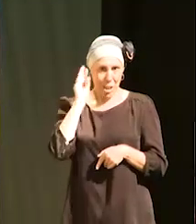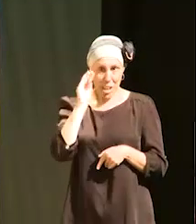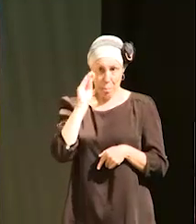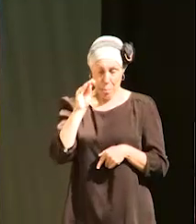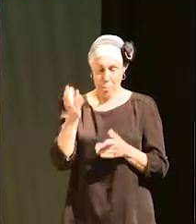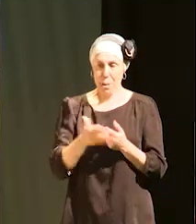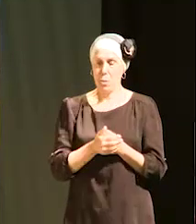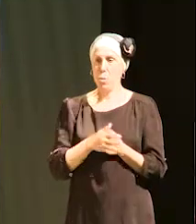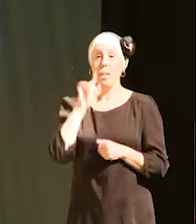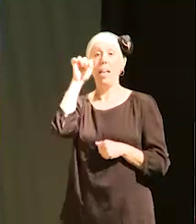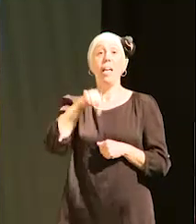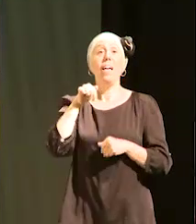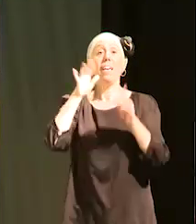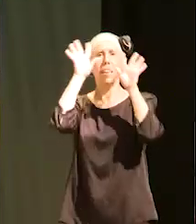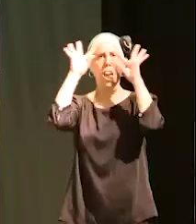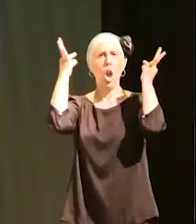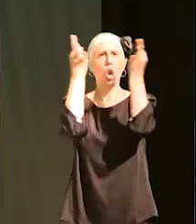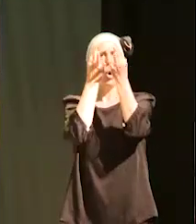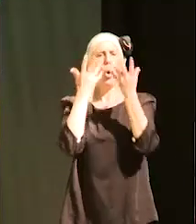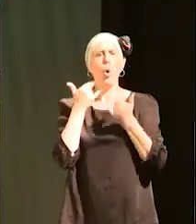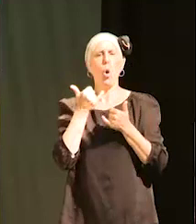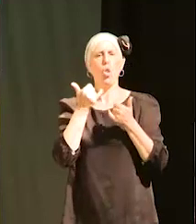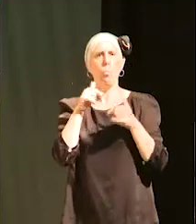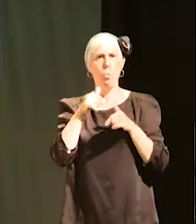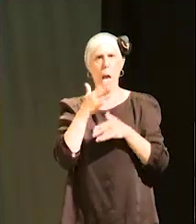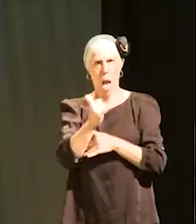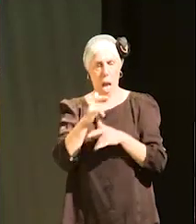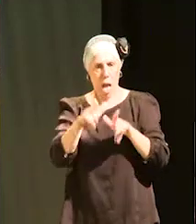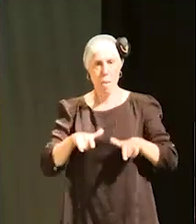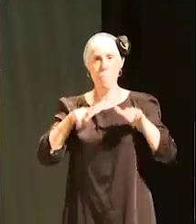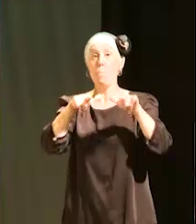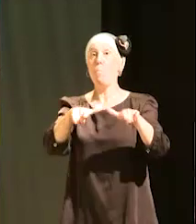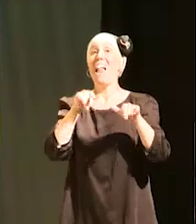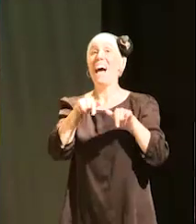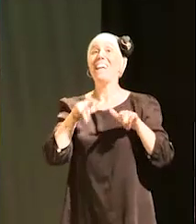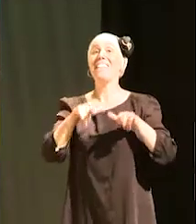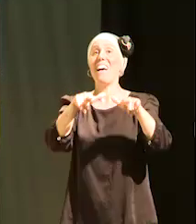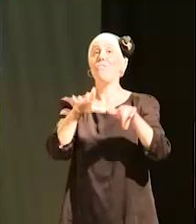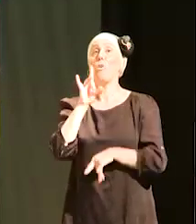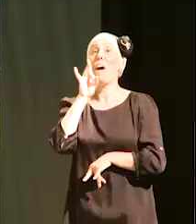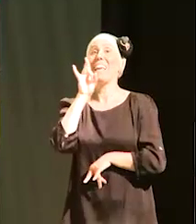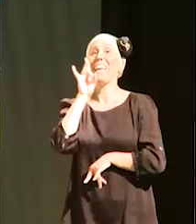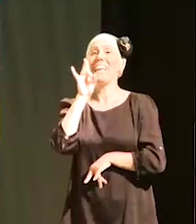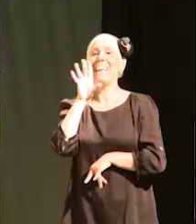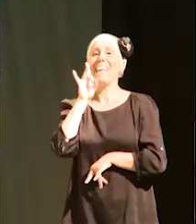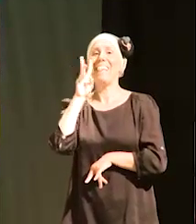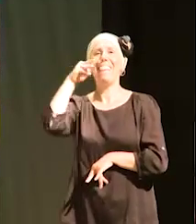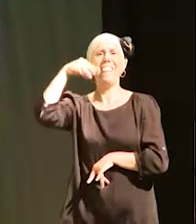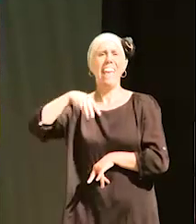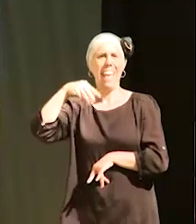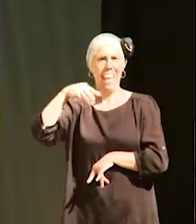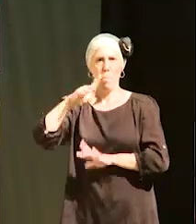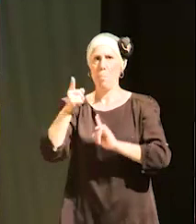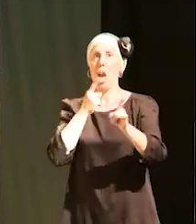mira aquí en córdoba hay una plataforma que se llama 15m estos desahucios de familias que